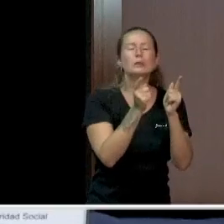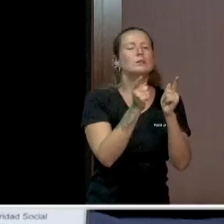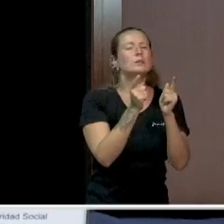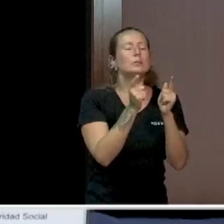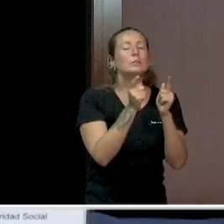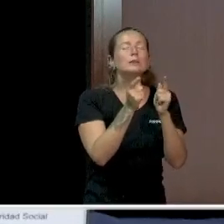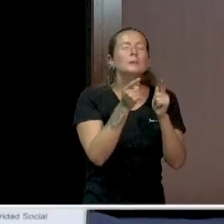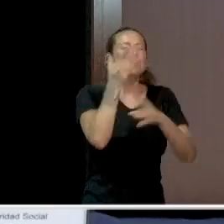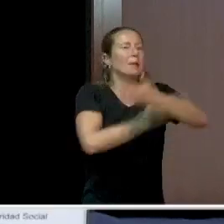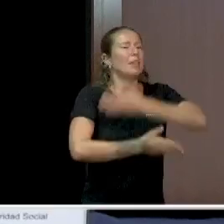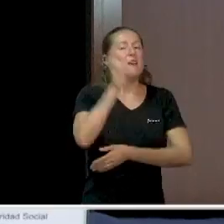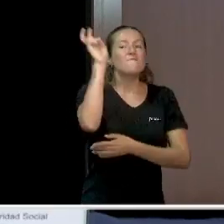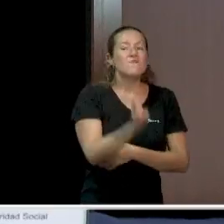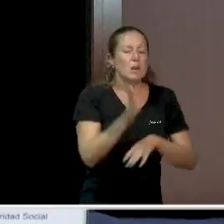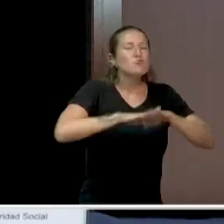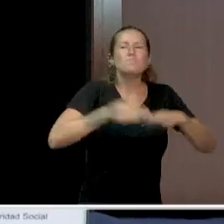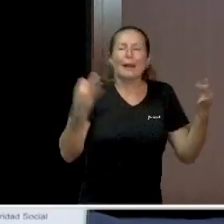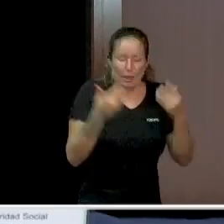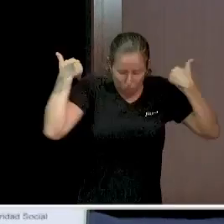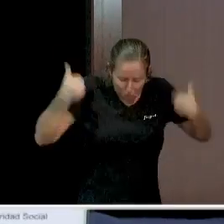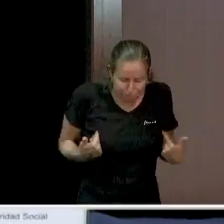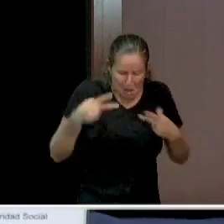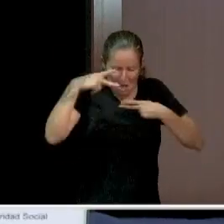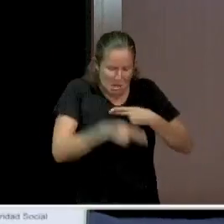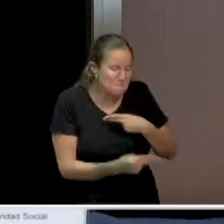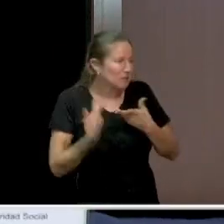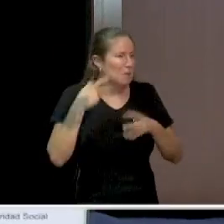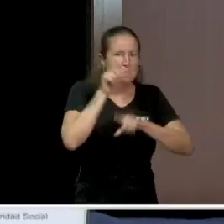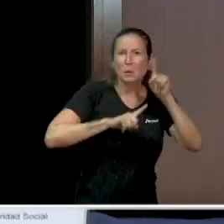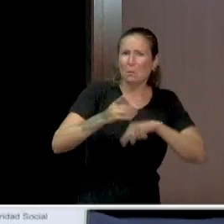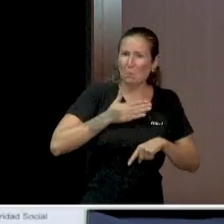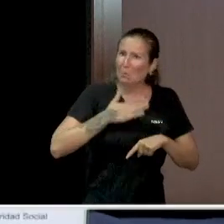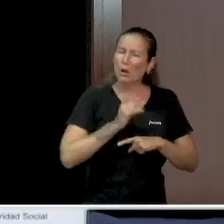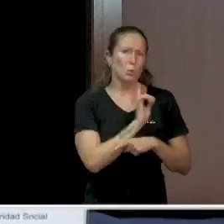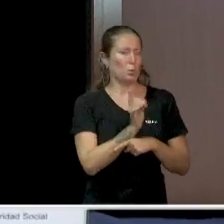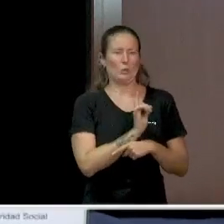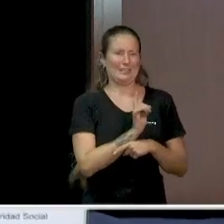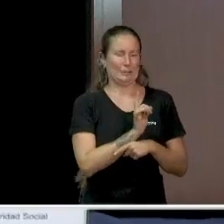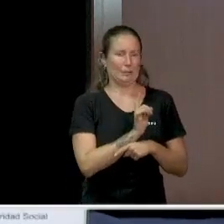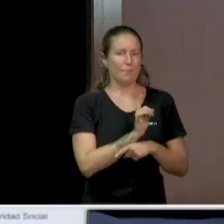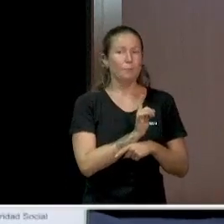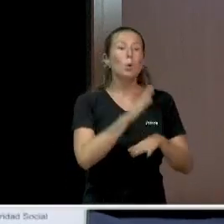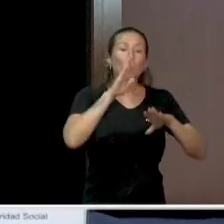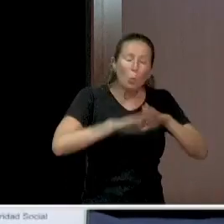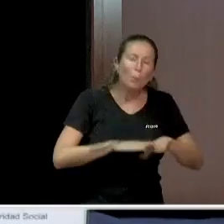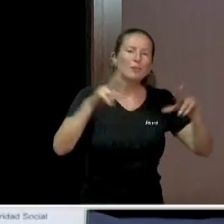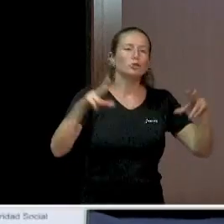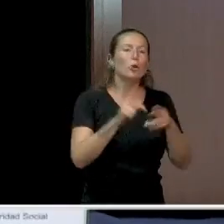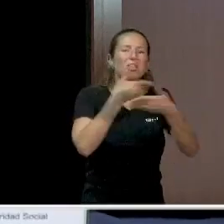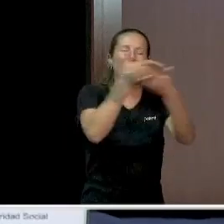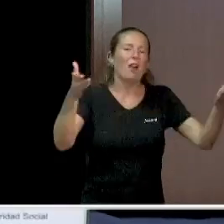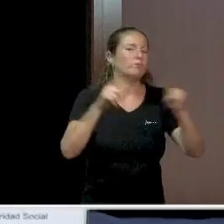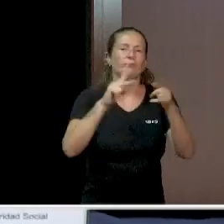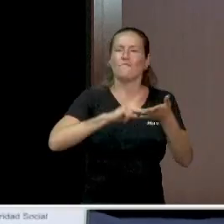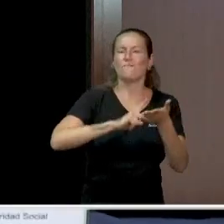está causada por las limitaciones funcionales, físicas o psicológicas de las personas, sino por el fracaso de la sociedad en suprimir